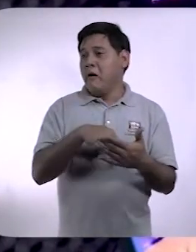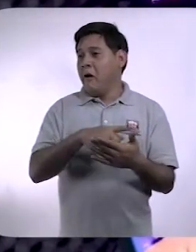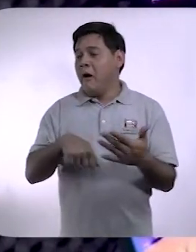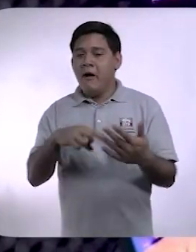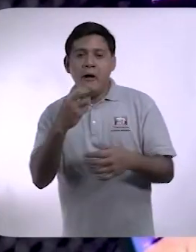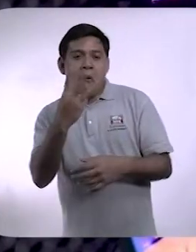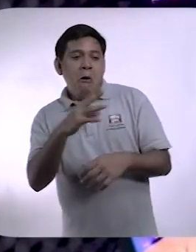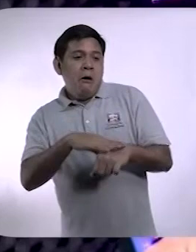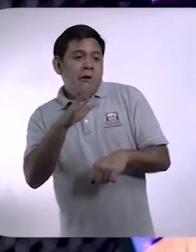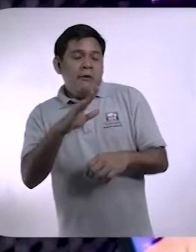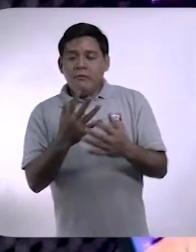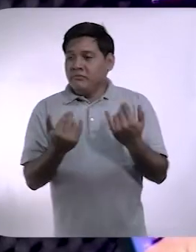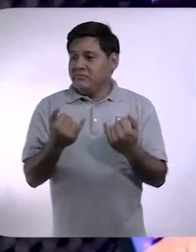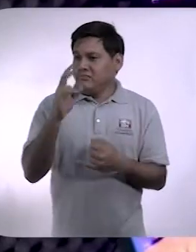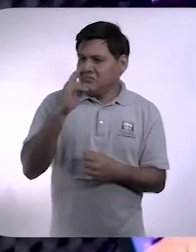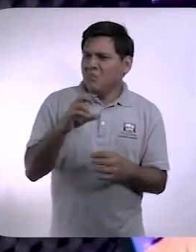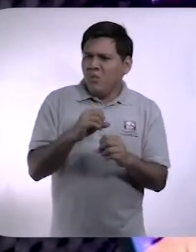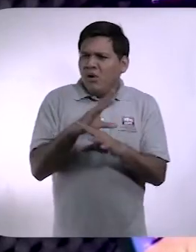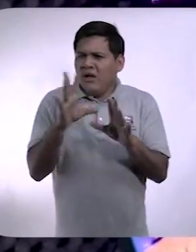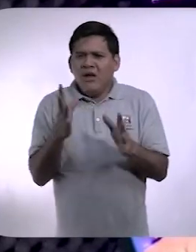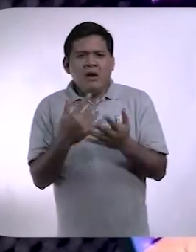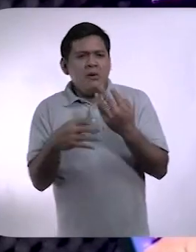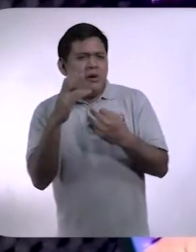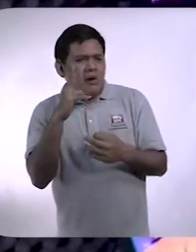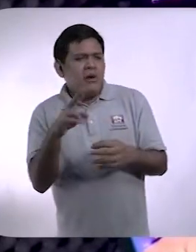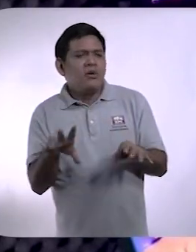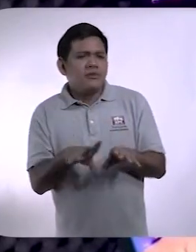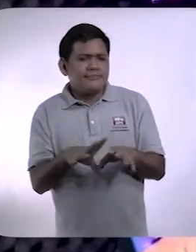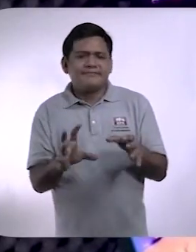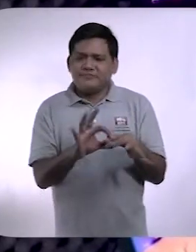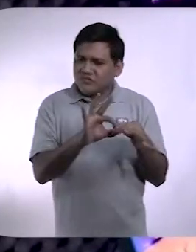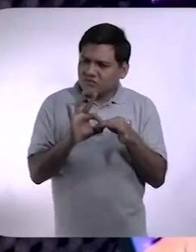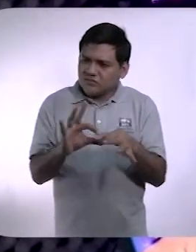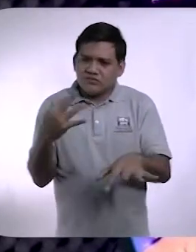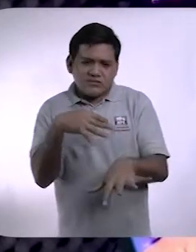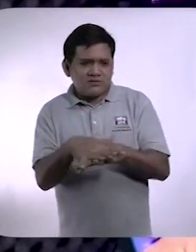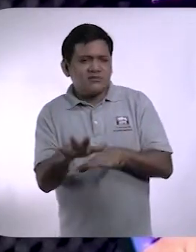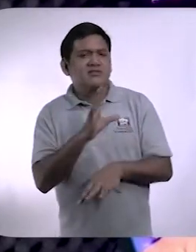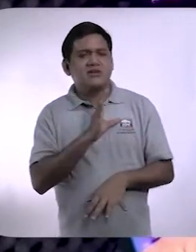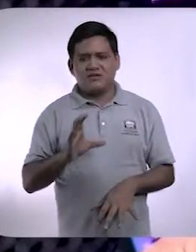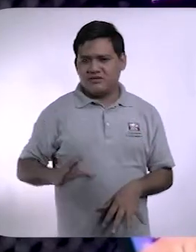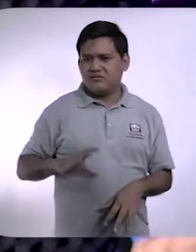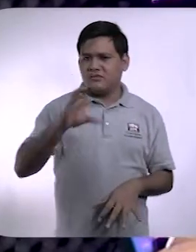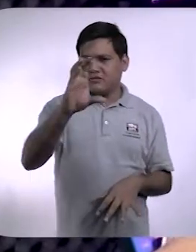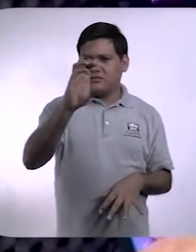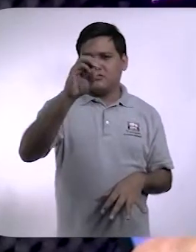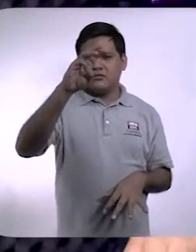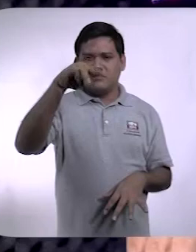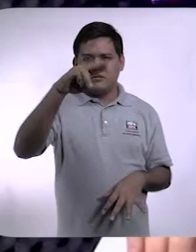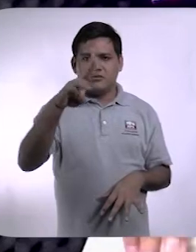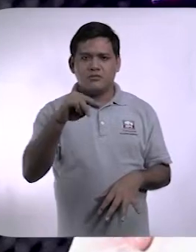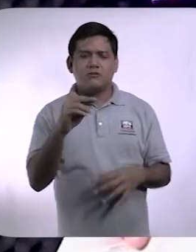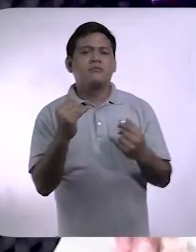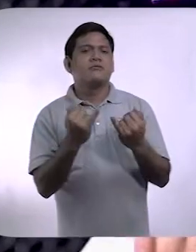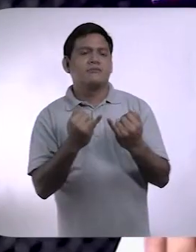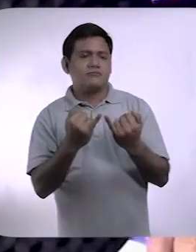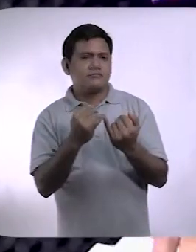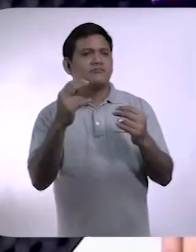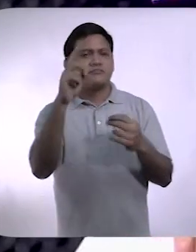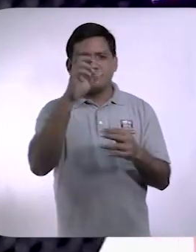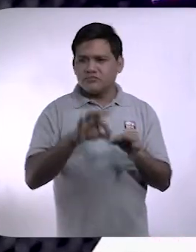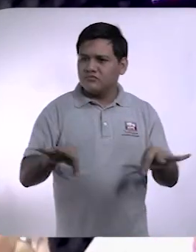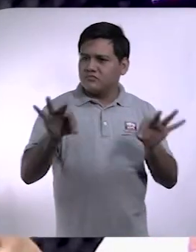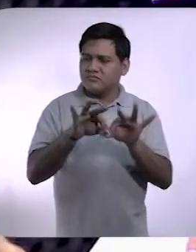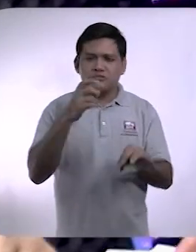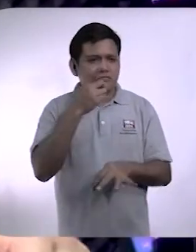recuadros, ¿no? Pero estamos siendo muy claros que es en el caso de las coaliciones y de las candidaturas comunes. Y algo muy importante que dijo también el consejero